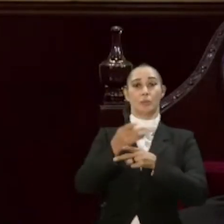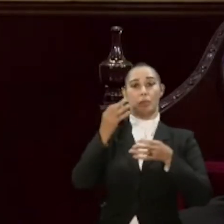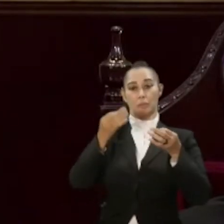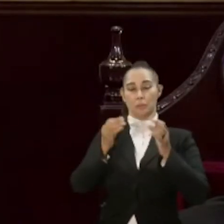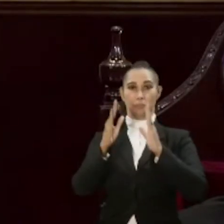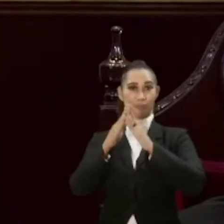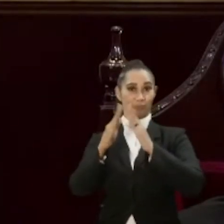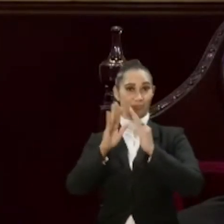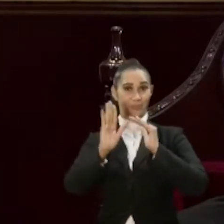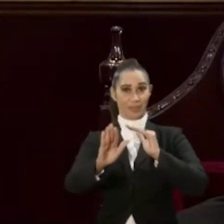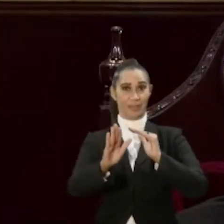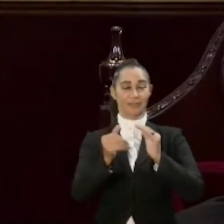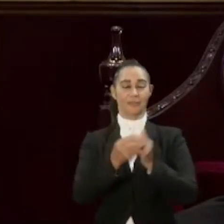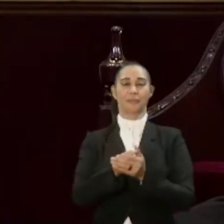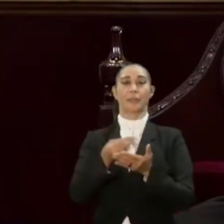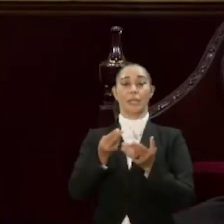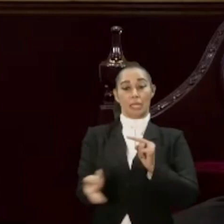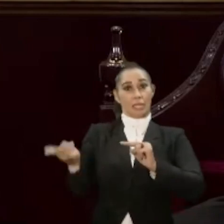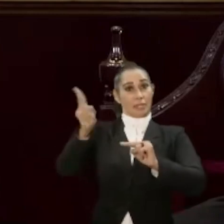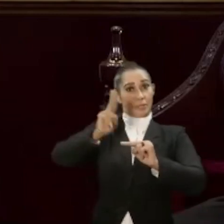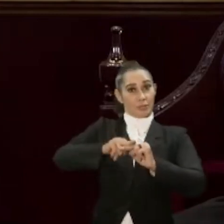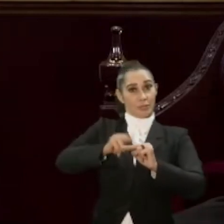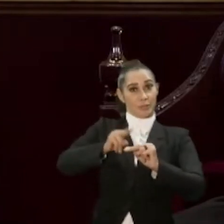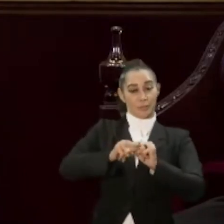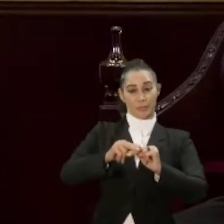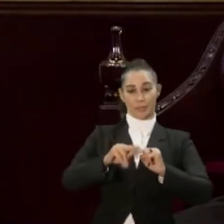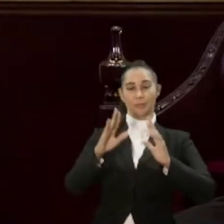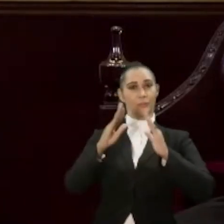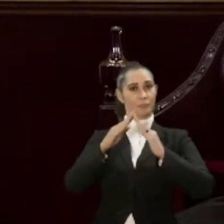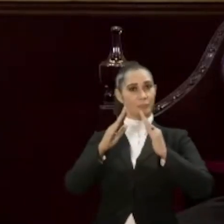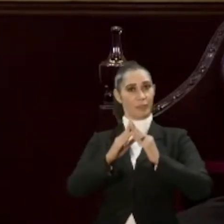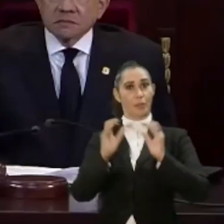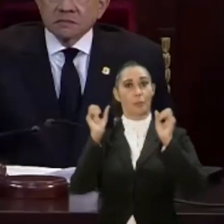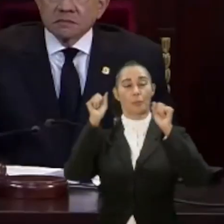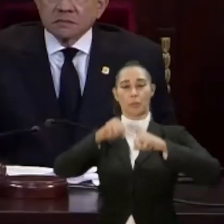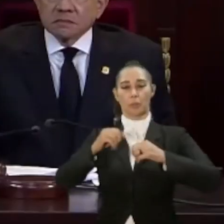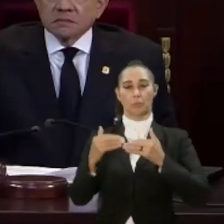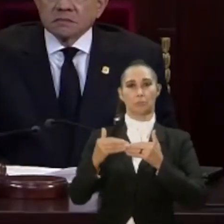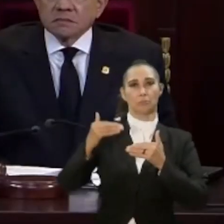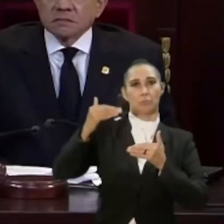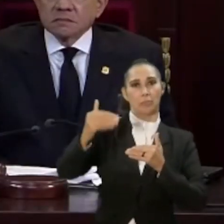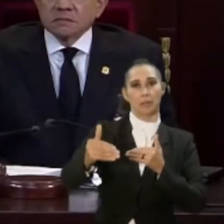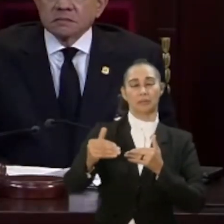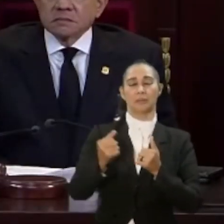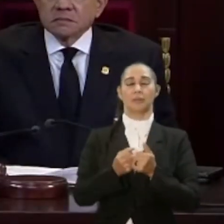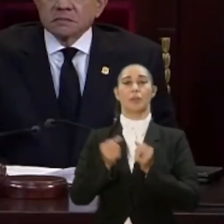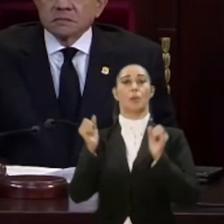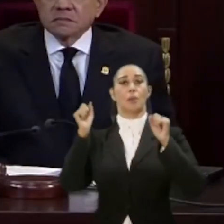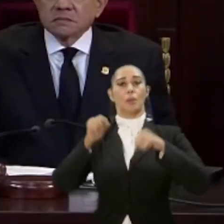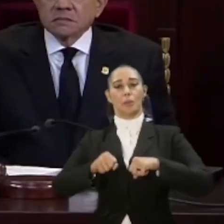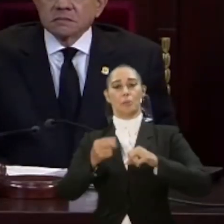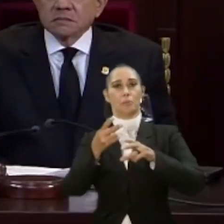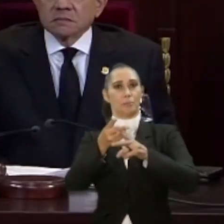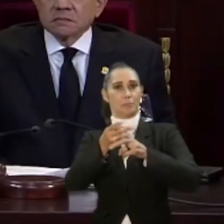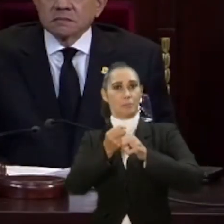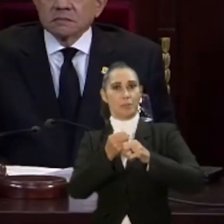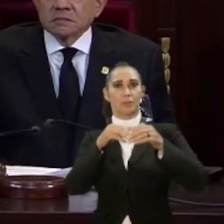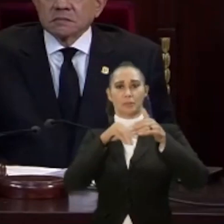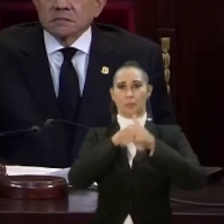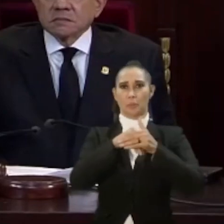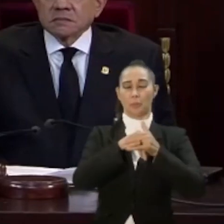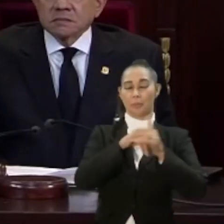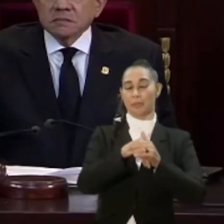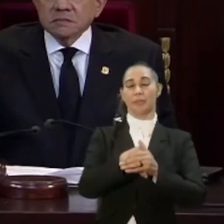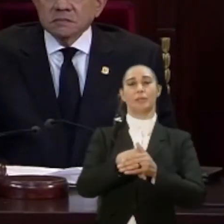de su vivienda, el incremento del valor de sus inmuebles, y podrán en lo adelante acceder al crédito formal